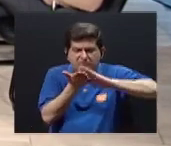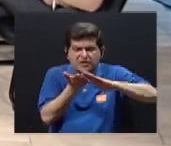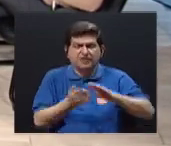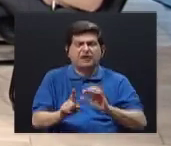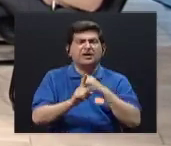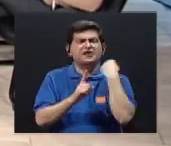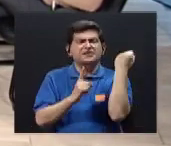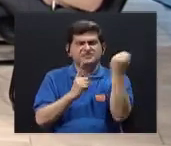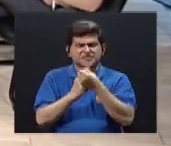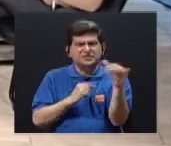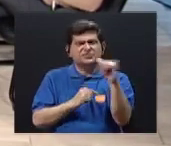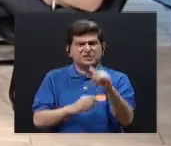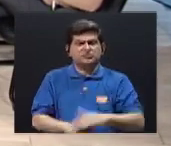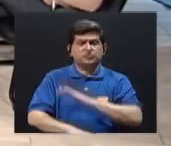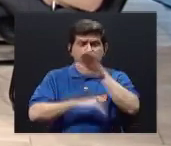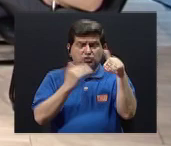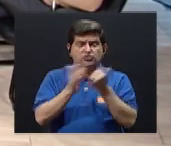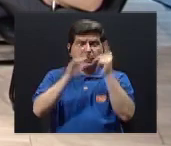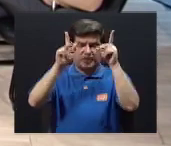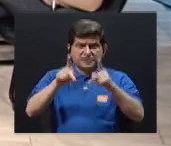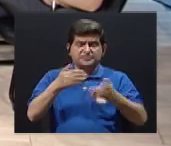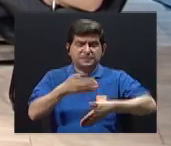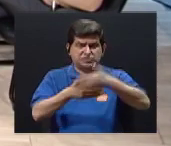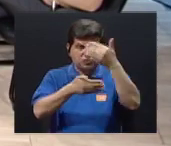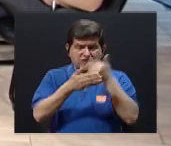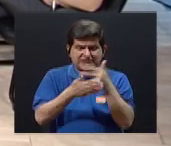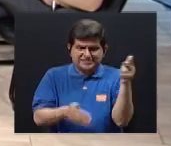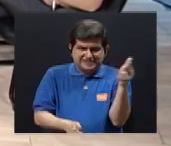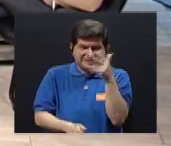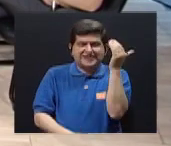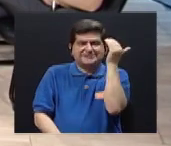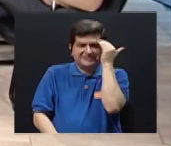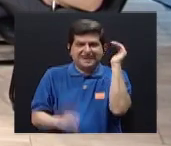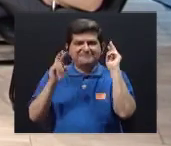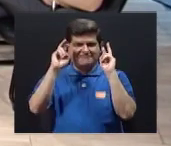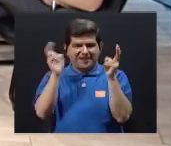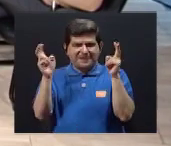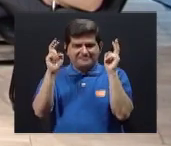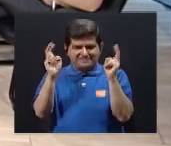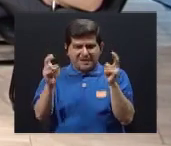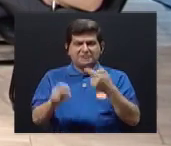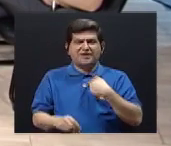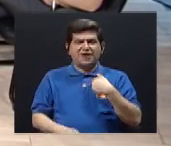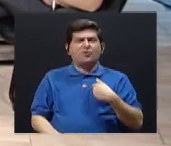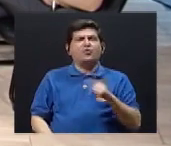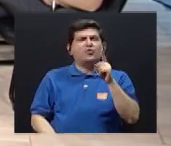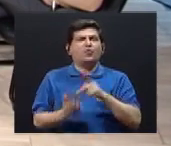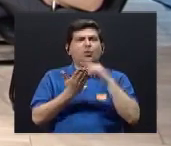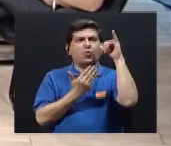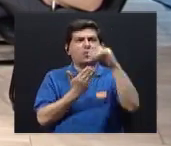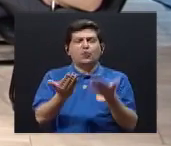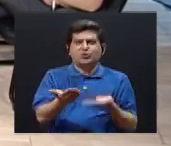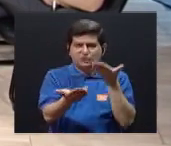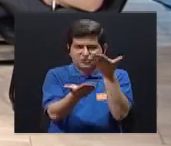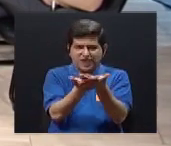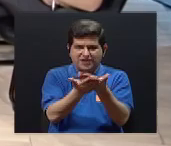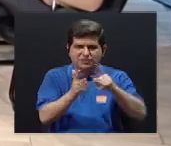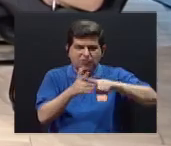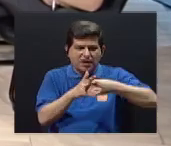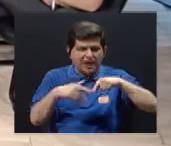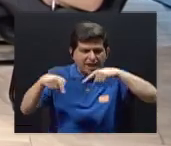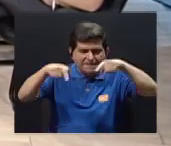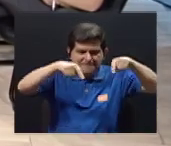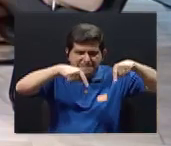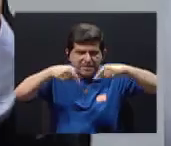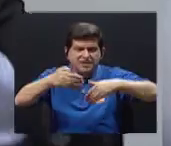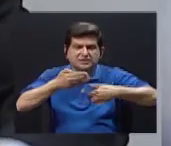una cuestión también, yo creo que todos los que han estado también detrás de la cámara saben el tema, ¿verdad? De que uno se plantea un proyecto, lo empieza a